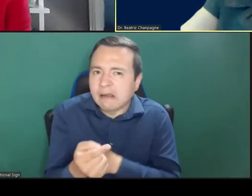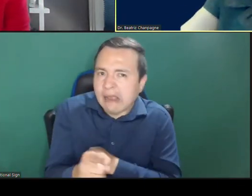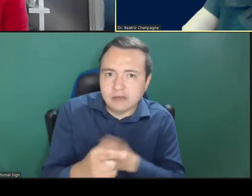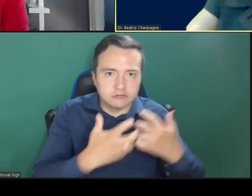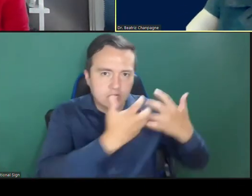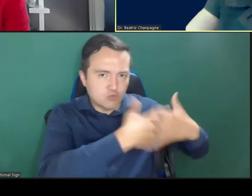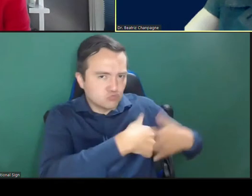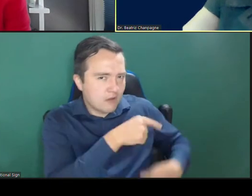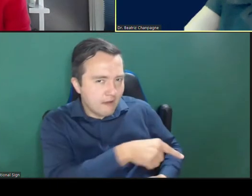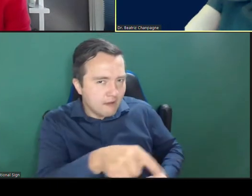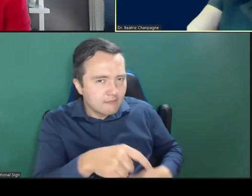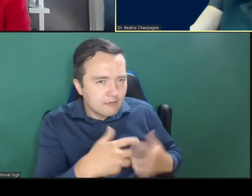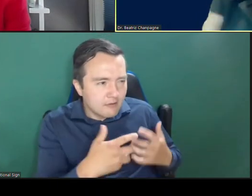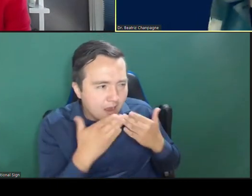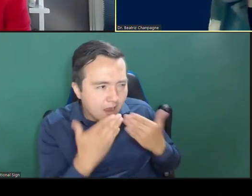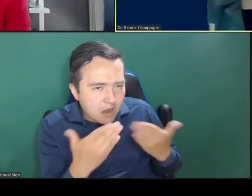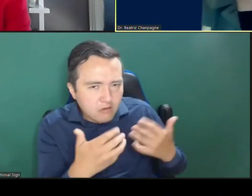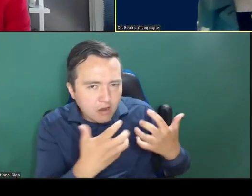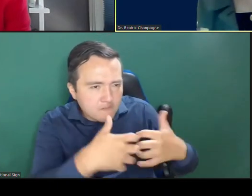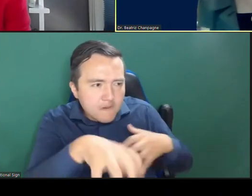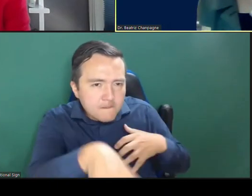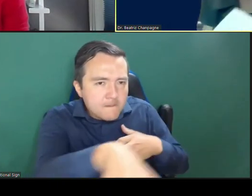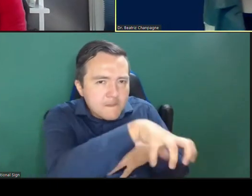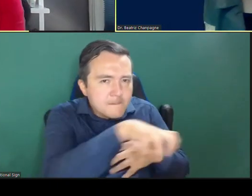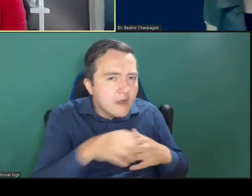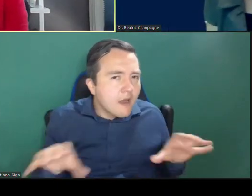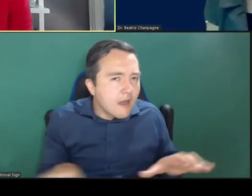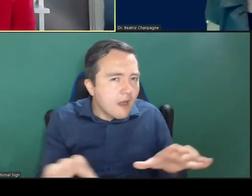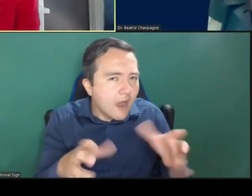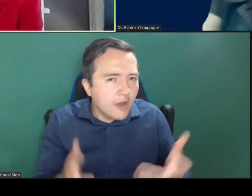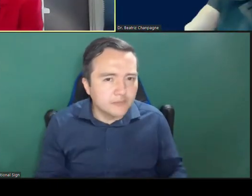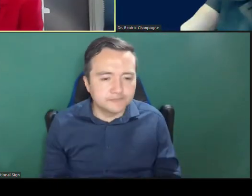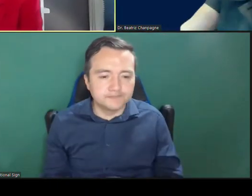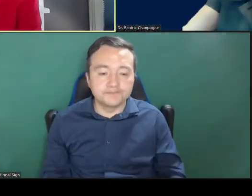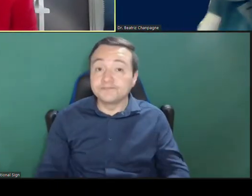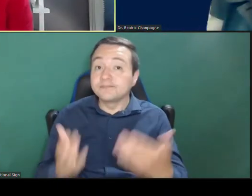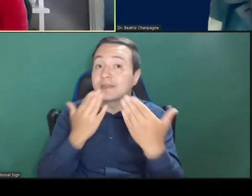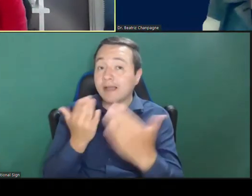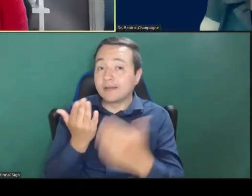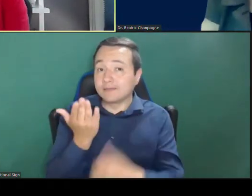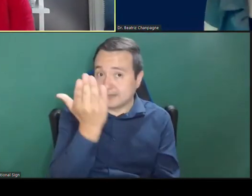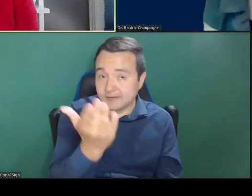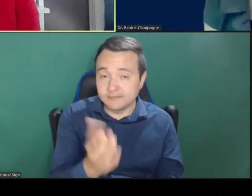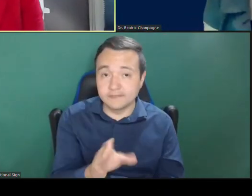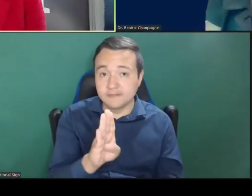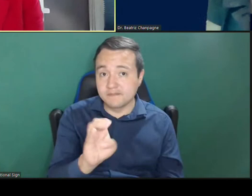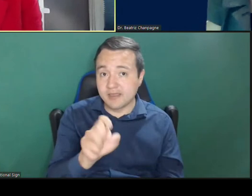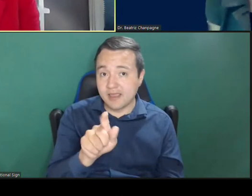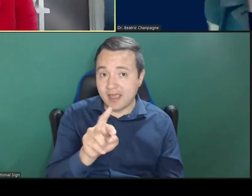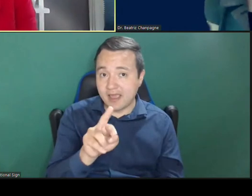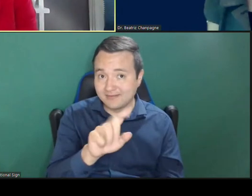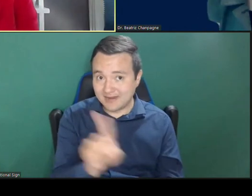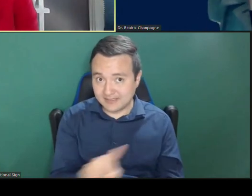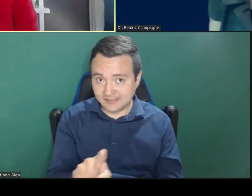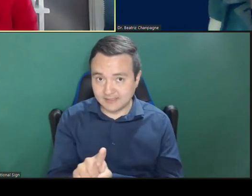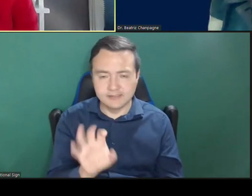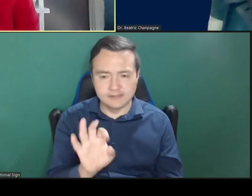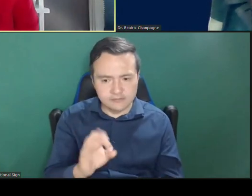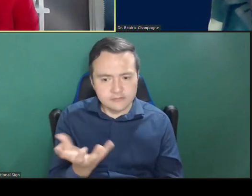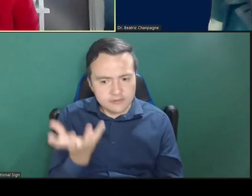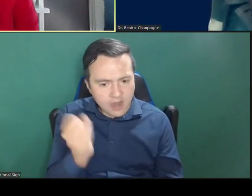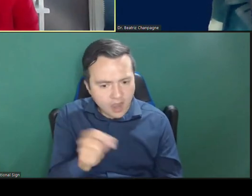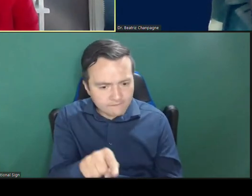otros sectores gracias muchísimas gracias a ti beatriz se aprovechó que hay varias preguntas